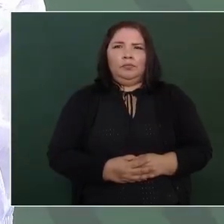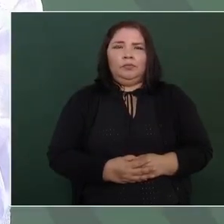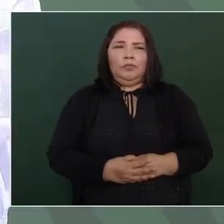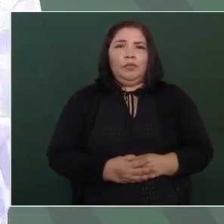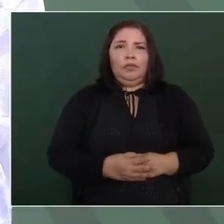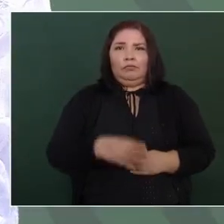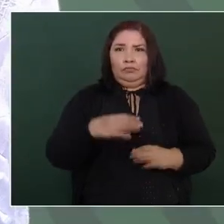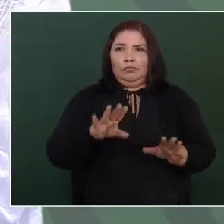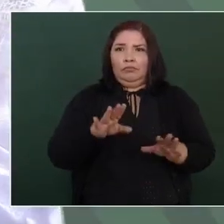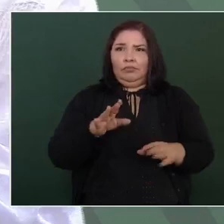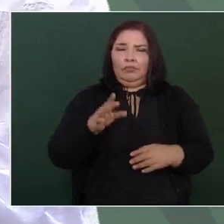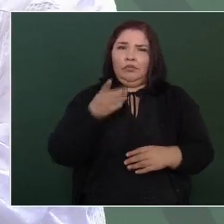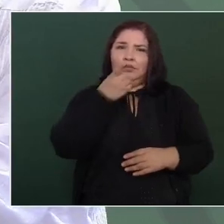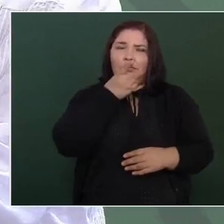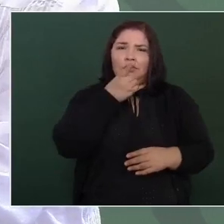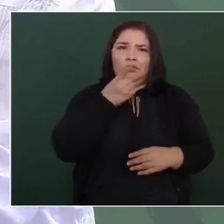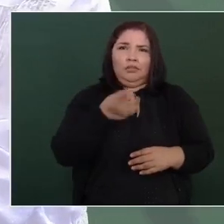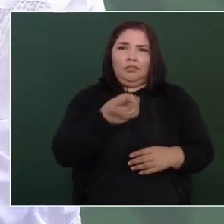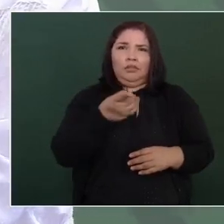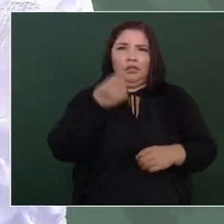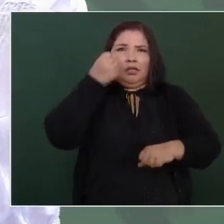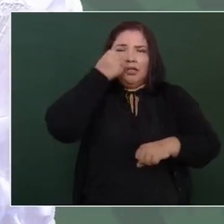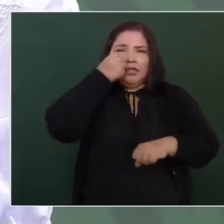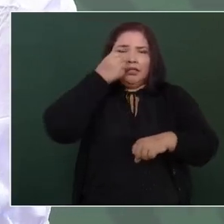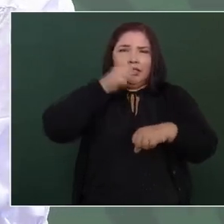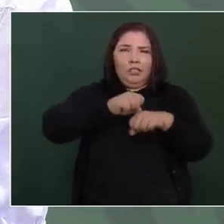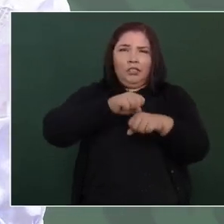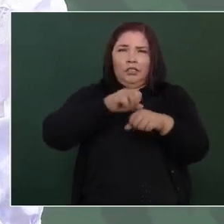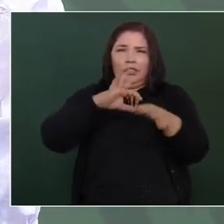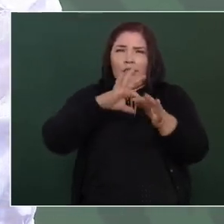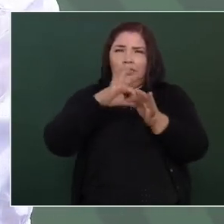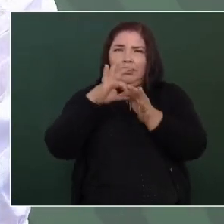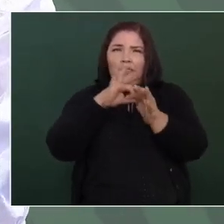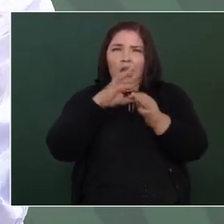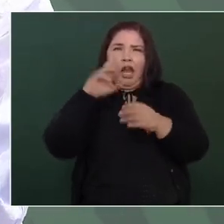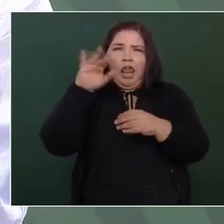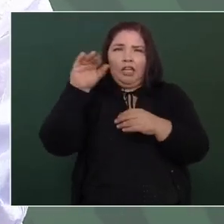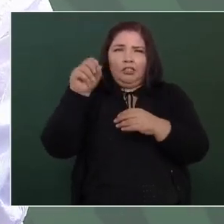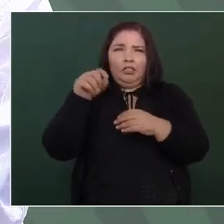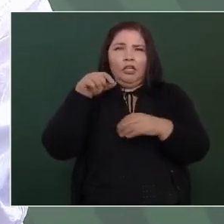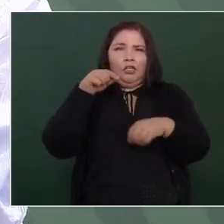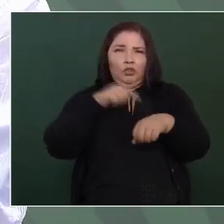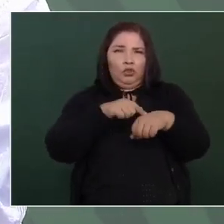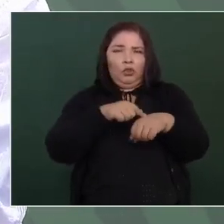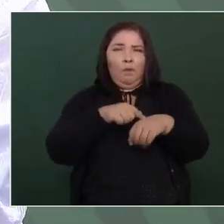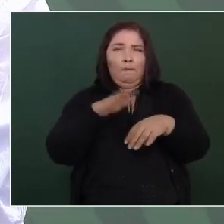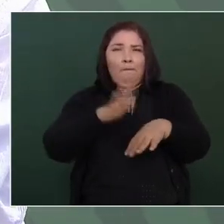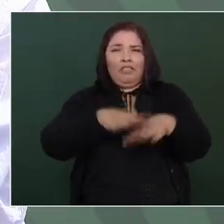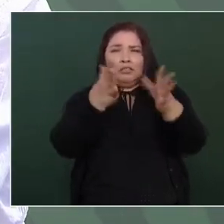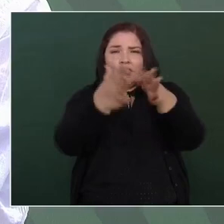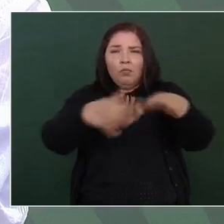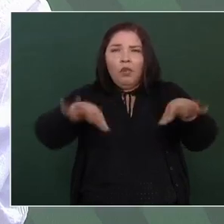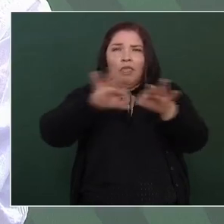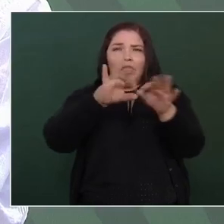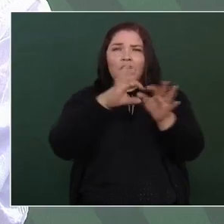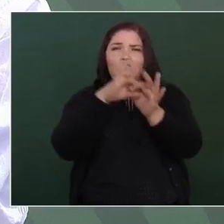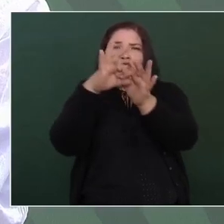Lo acaba de decir la secretaria de Relaciones, somos el principal socio comercial de Estados